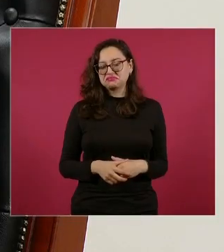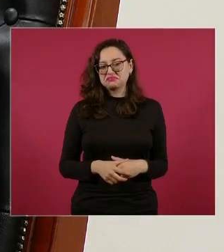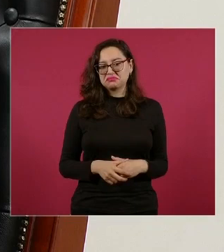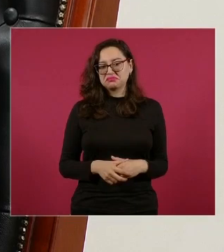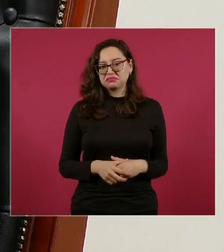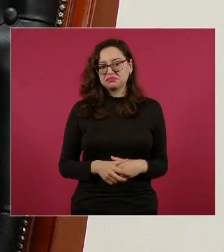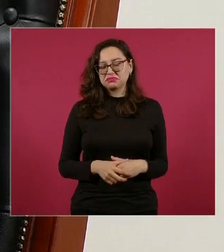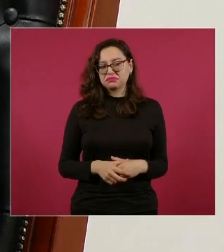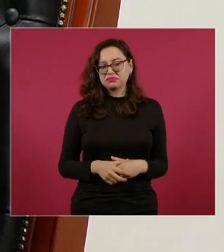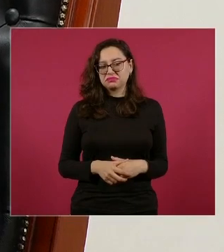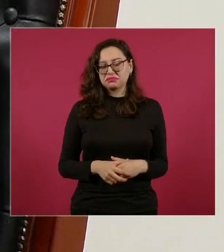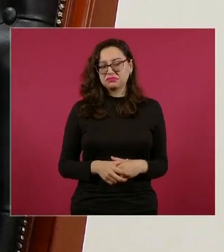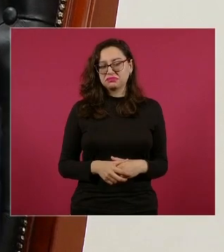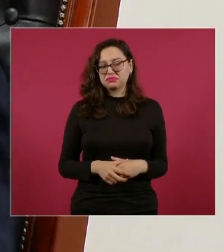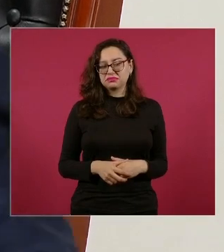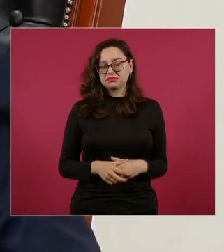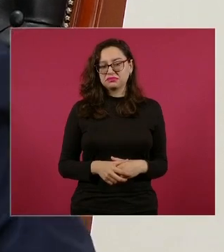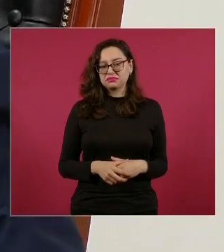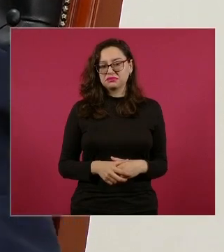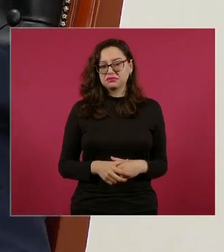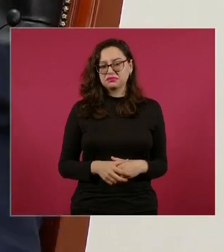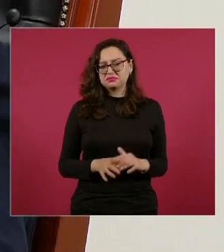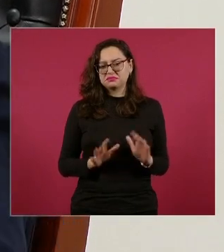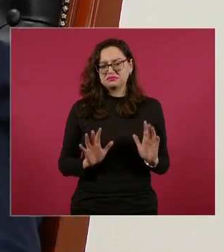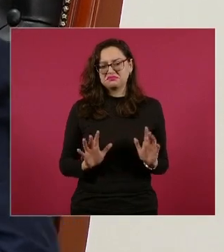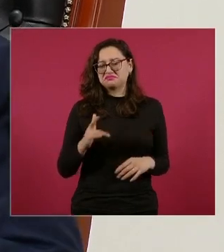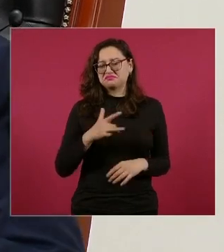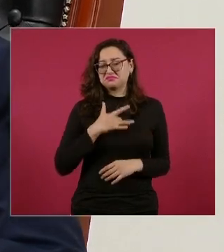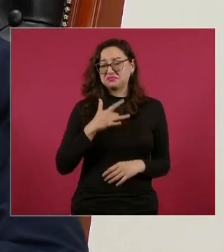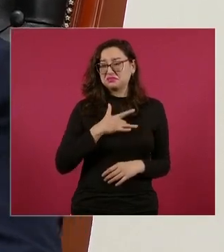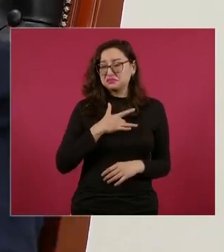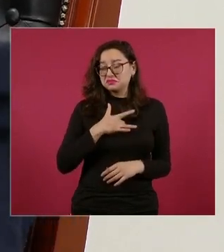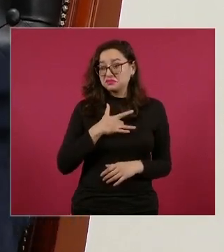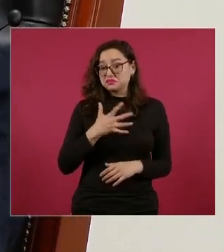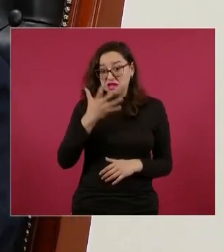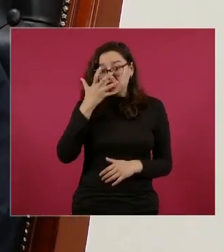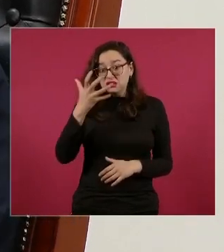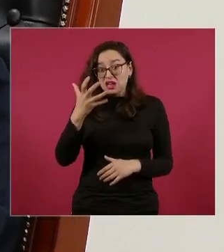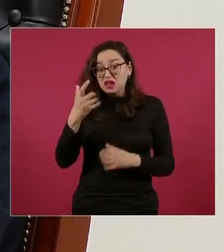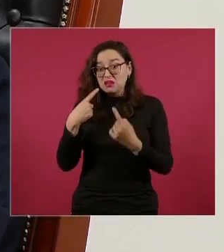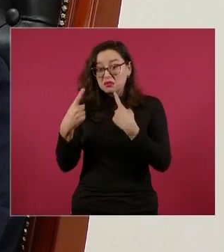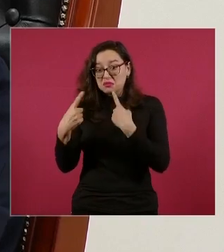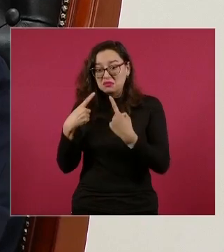No es para tomarlos en serio. O sea, ¿cómo va a opinar